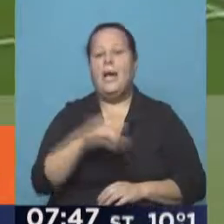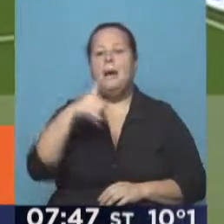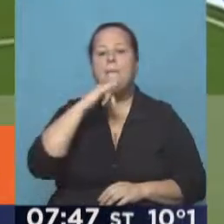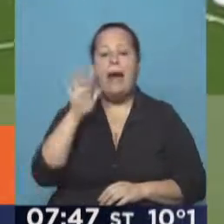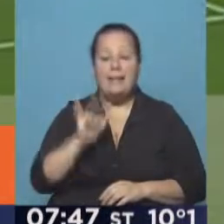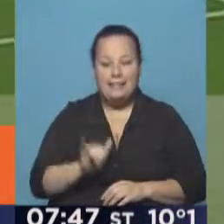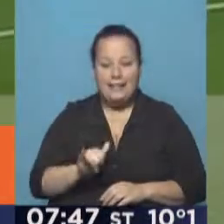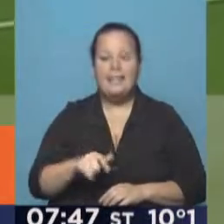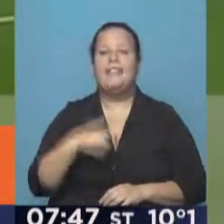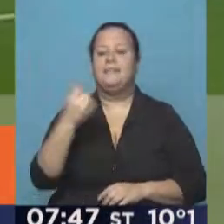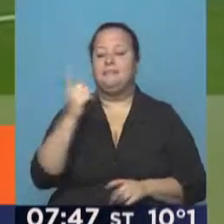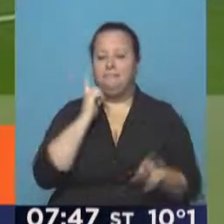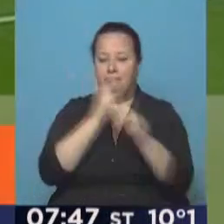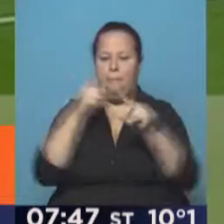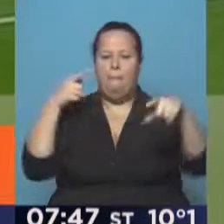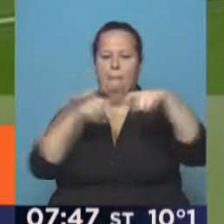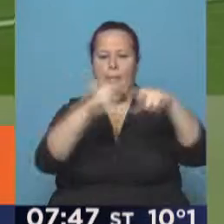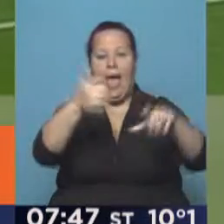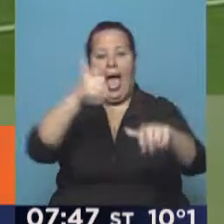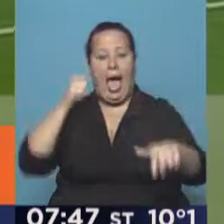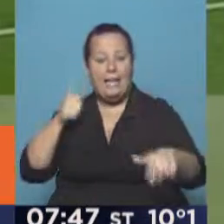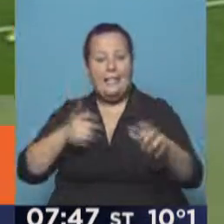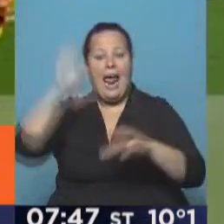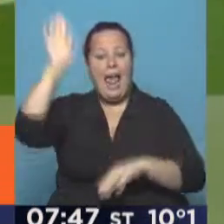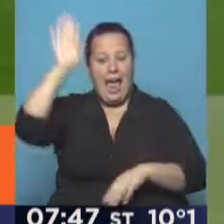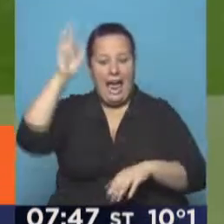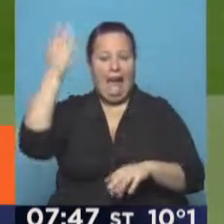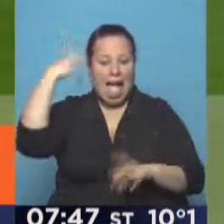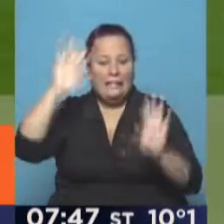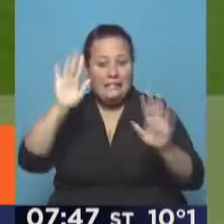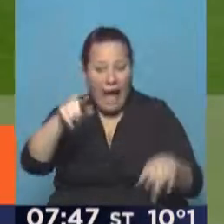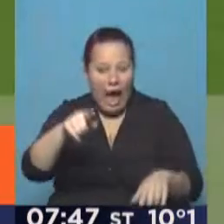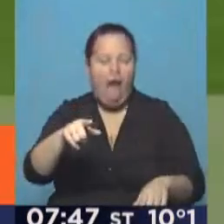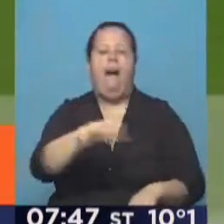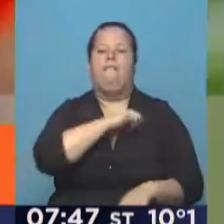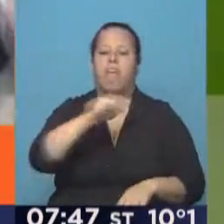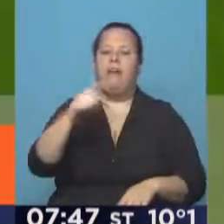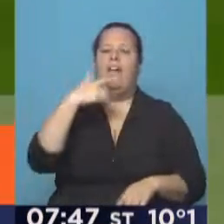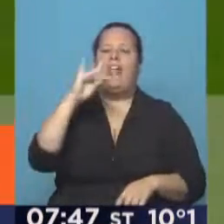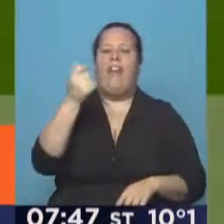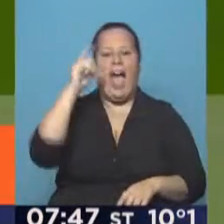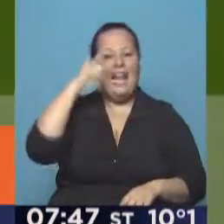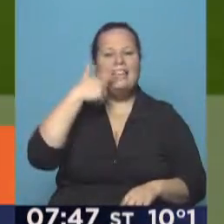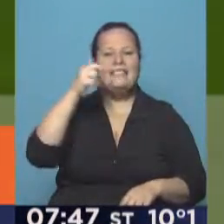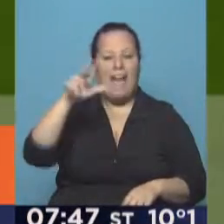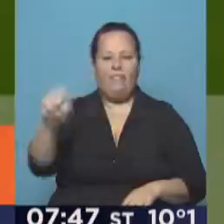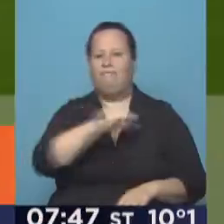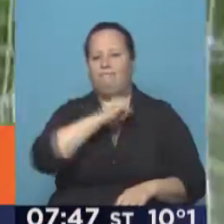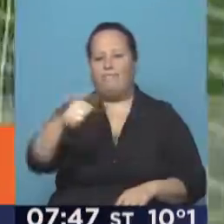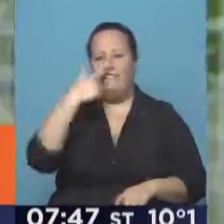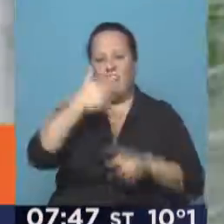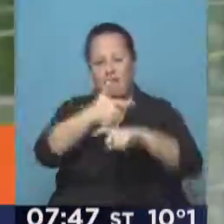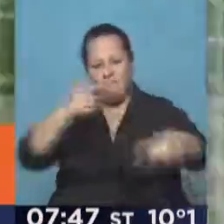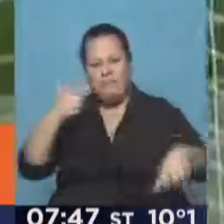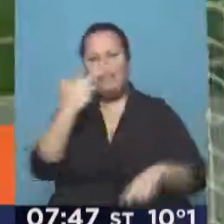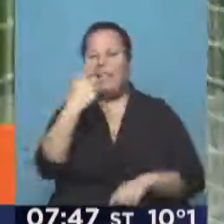Martínez hacía la personal, daba en el palo y por allí atrás, que venía levantando la mano hace varios segundos, aparecía Andrés D'Alessandro. Remate de larga distancia y